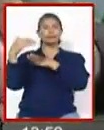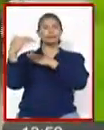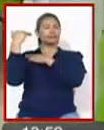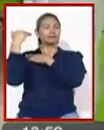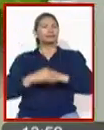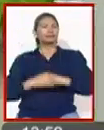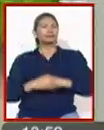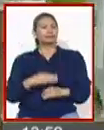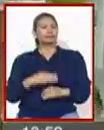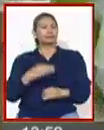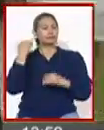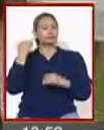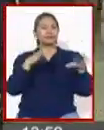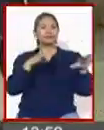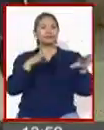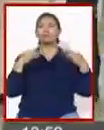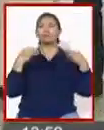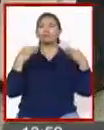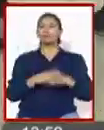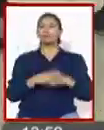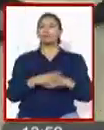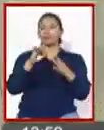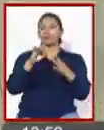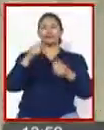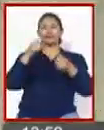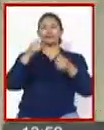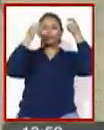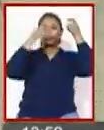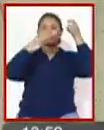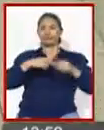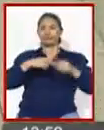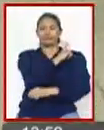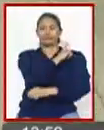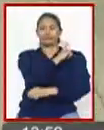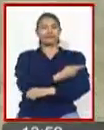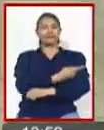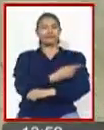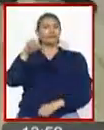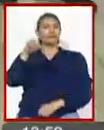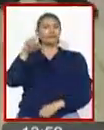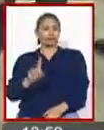Cruz. Finalizarán sus festejos con la elección del Miss Distrito 1.